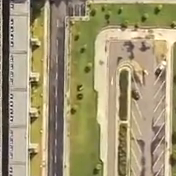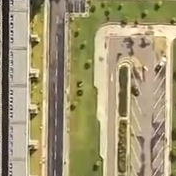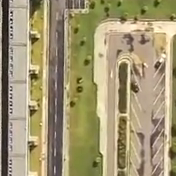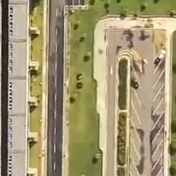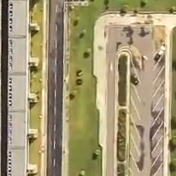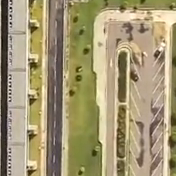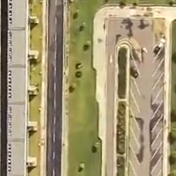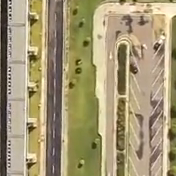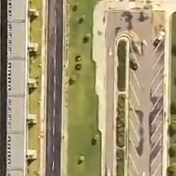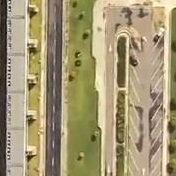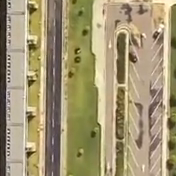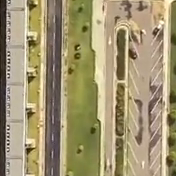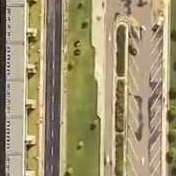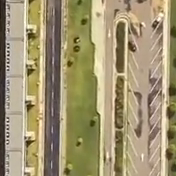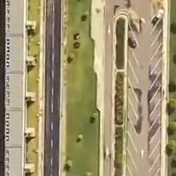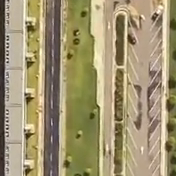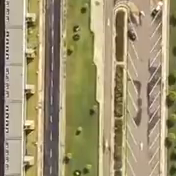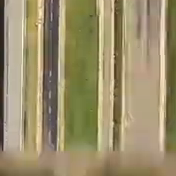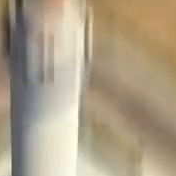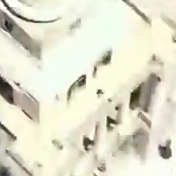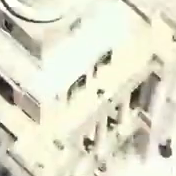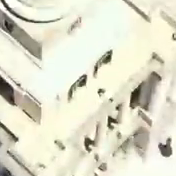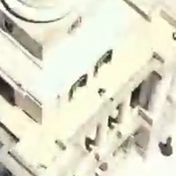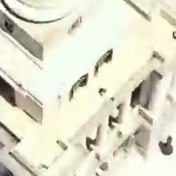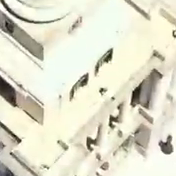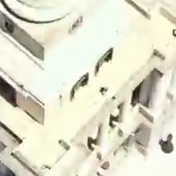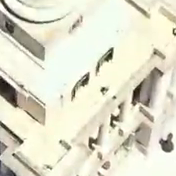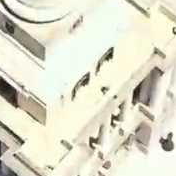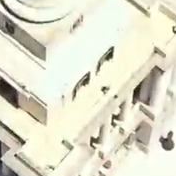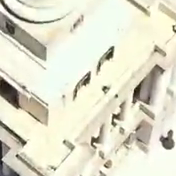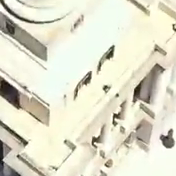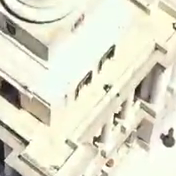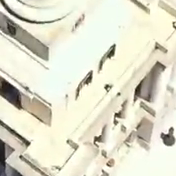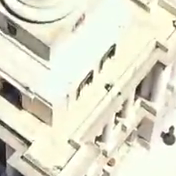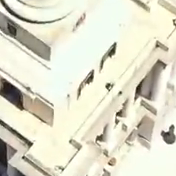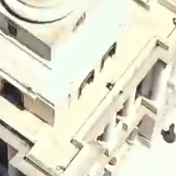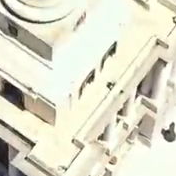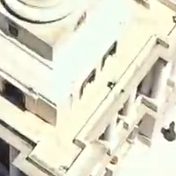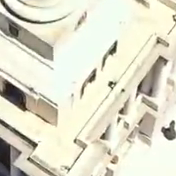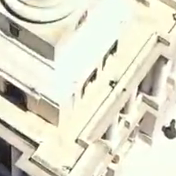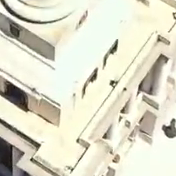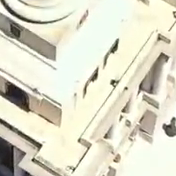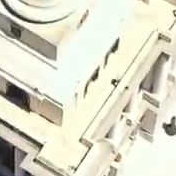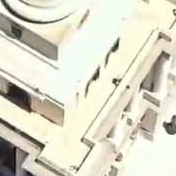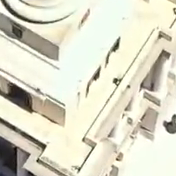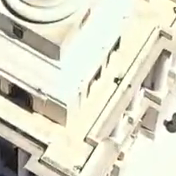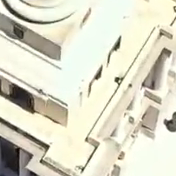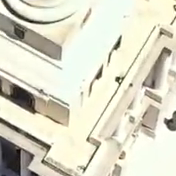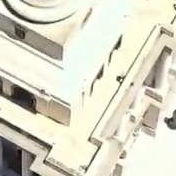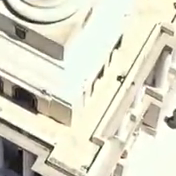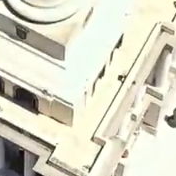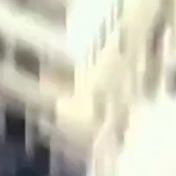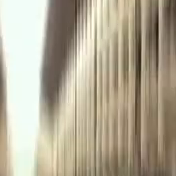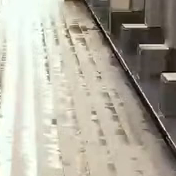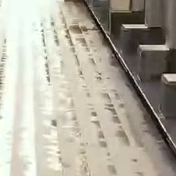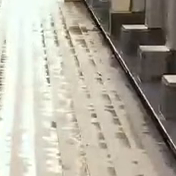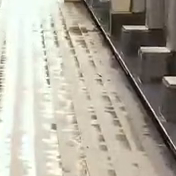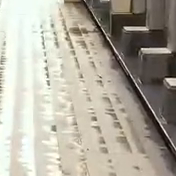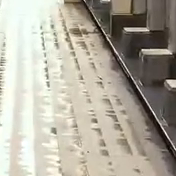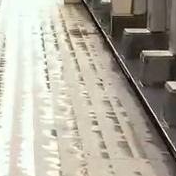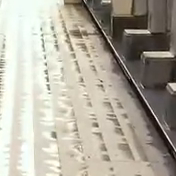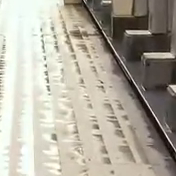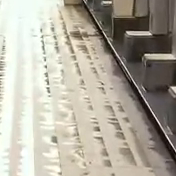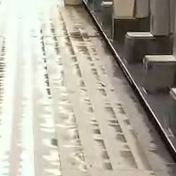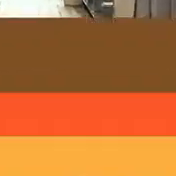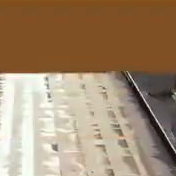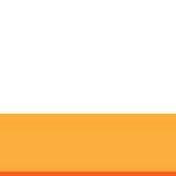fundamental para saber de dónde venimos y hacia dónde vamos. Y hacerte partícipe de ese pasado es una labor exclusiva de los museos y de